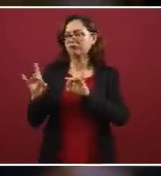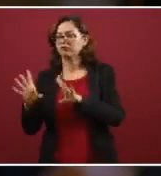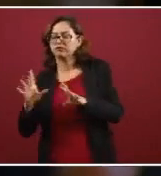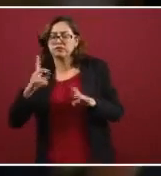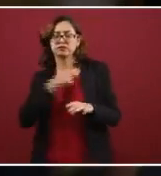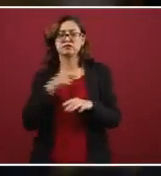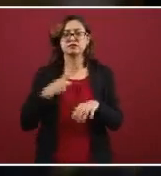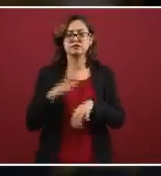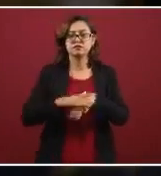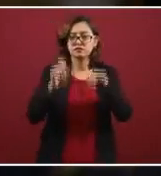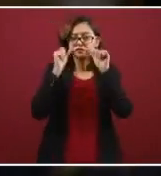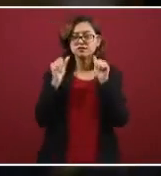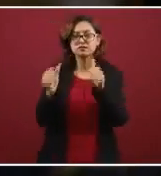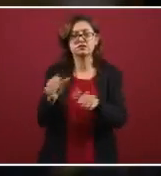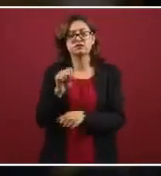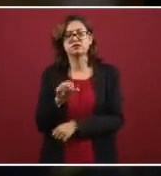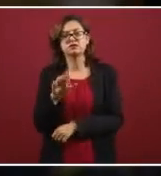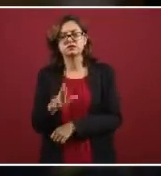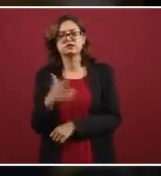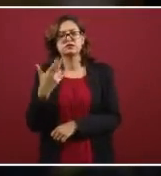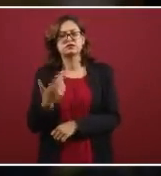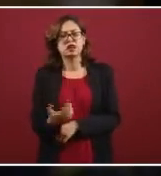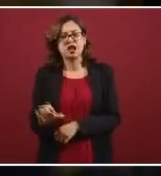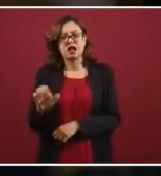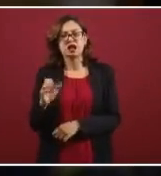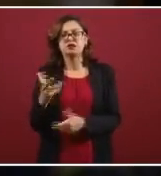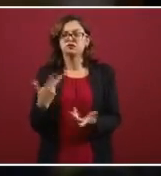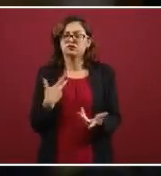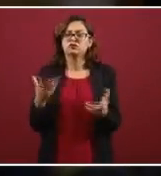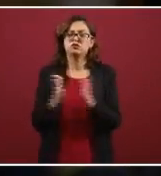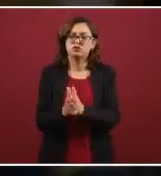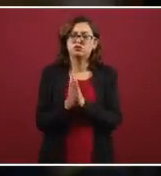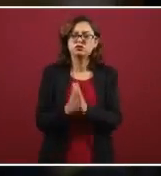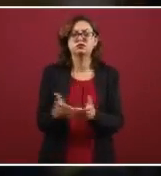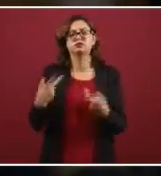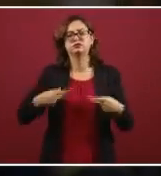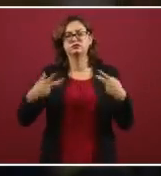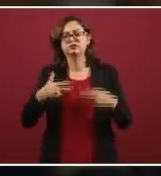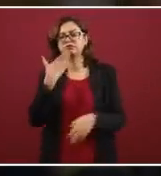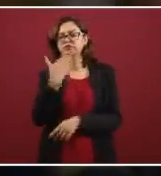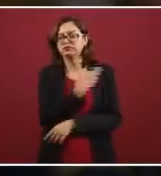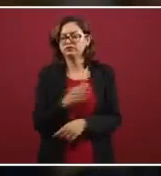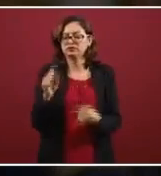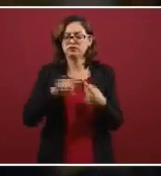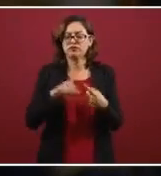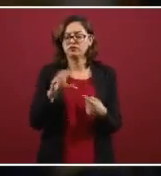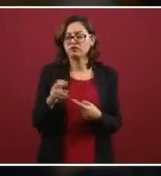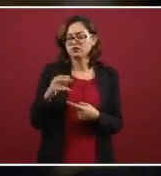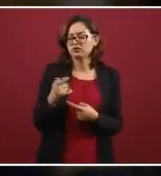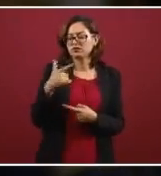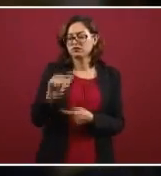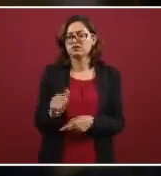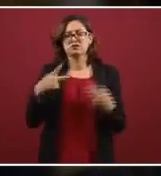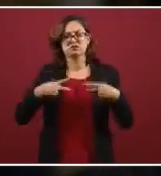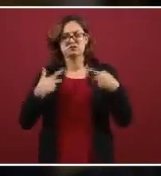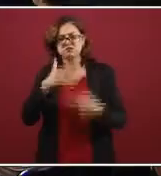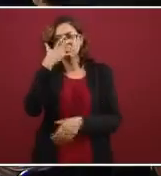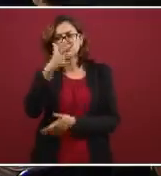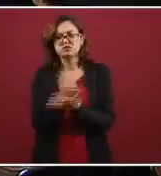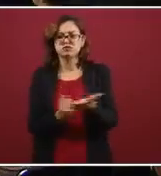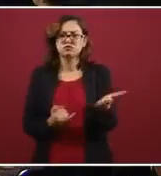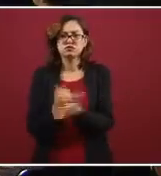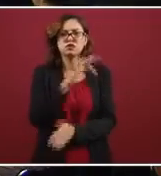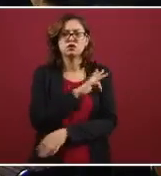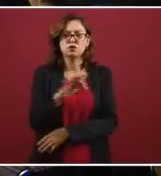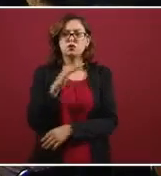tratar con Relaciones Exteriores. Ellos solicitan que se reúnan, por favor, los especialistas de Conagua, pero gente que tome decisiones y gente